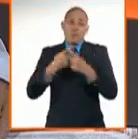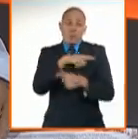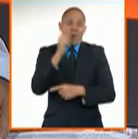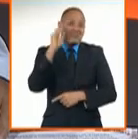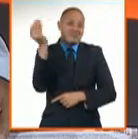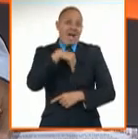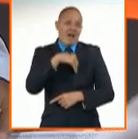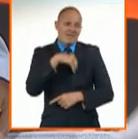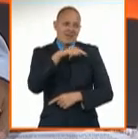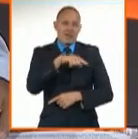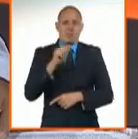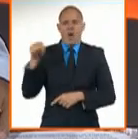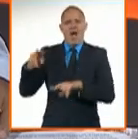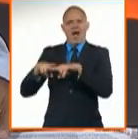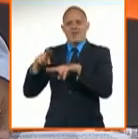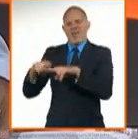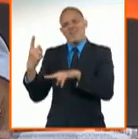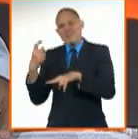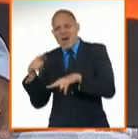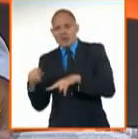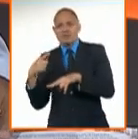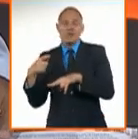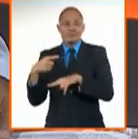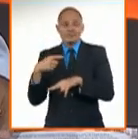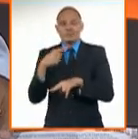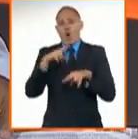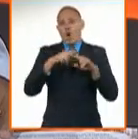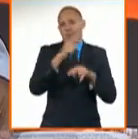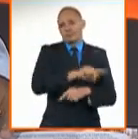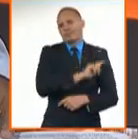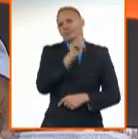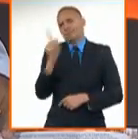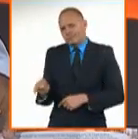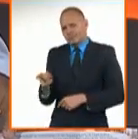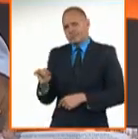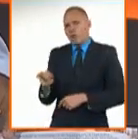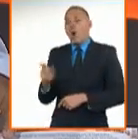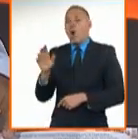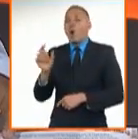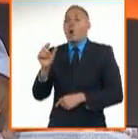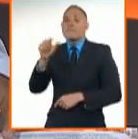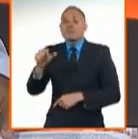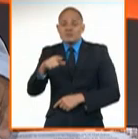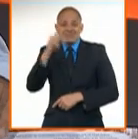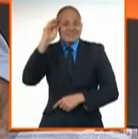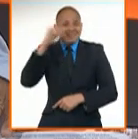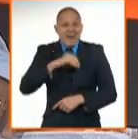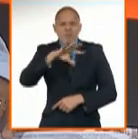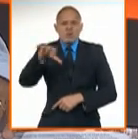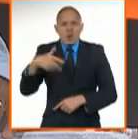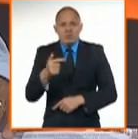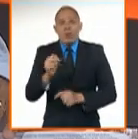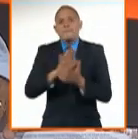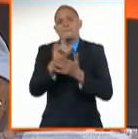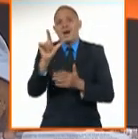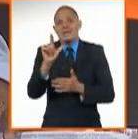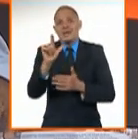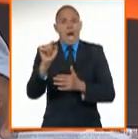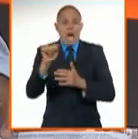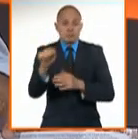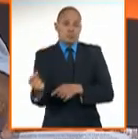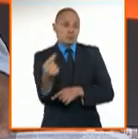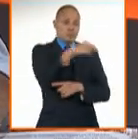mantenimiento completo lo tratamos como si fueran rutas críticas o fueron determinantes del sistema para poder sacar personal cuanto antes